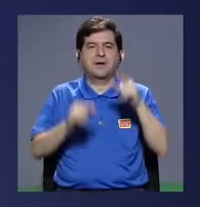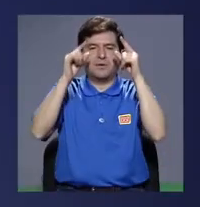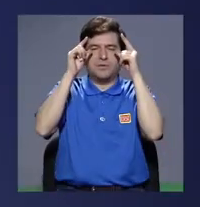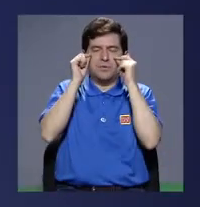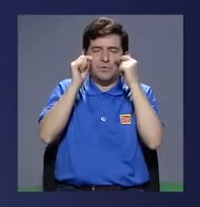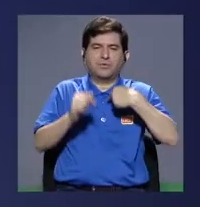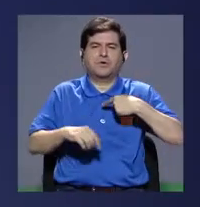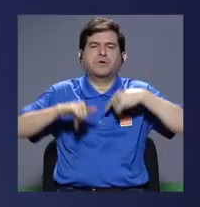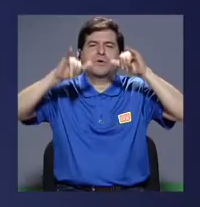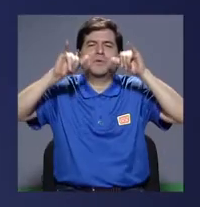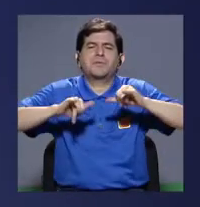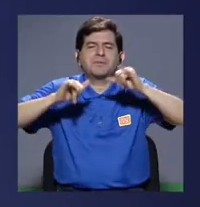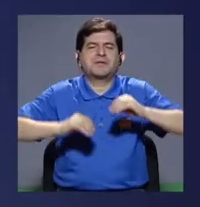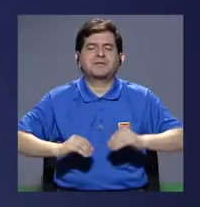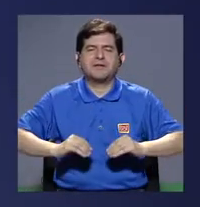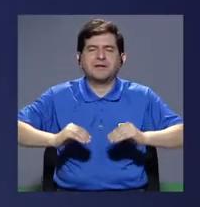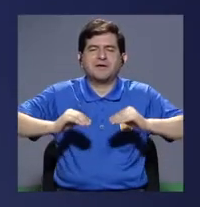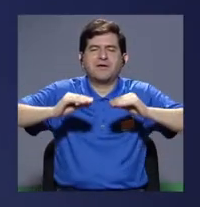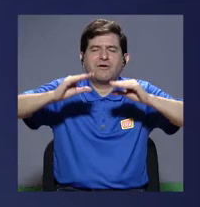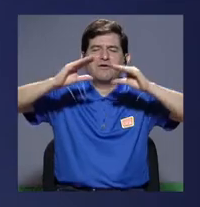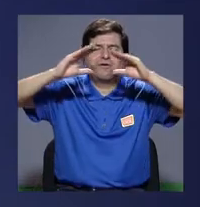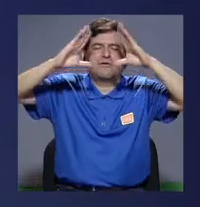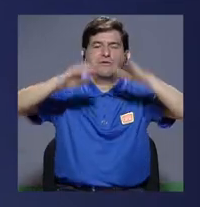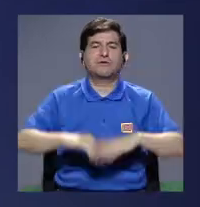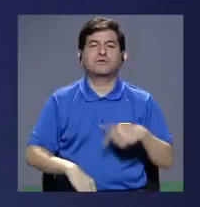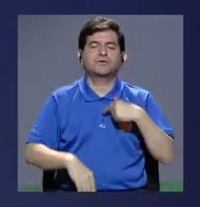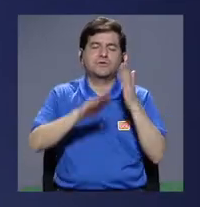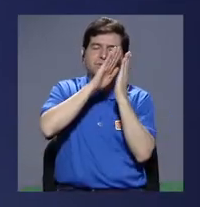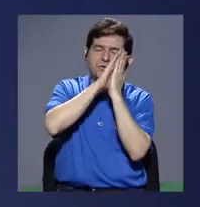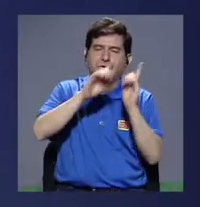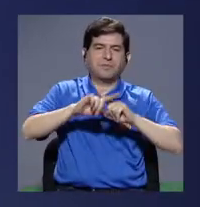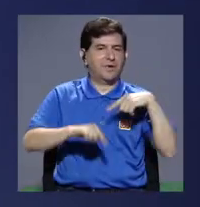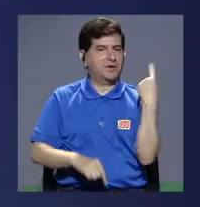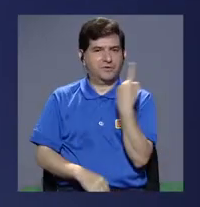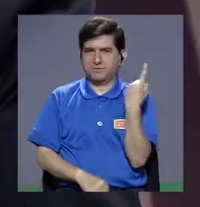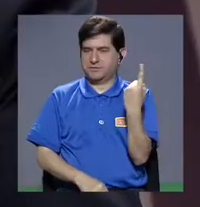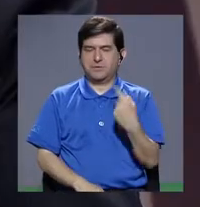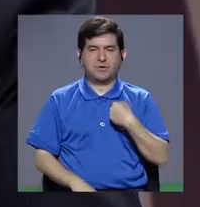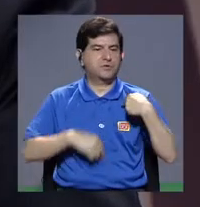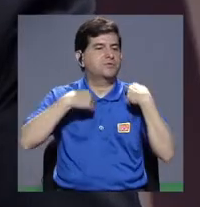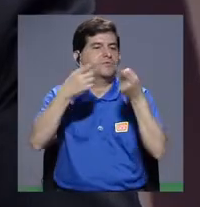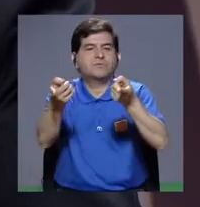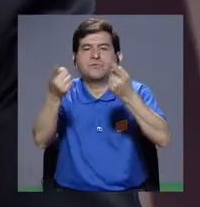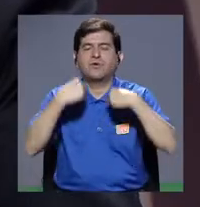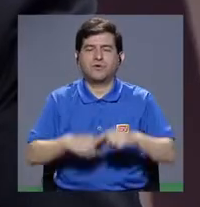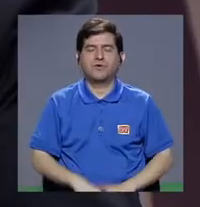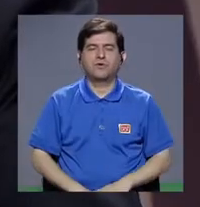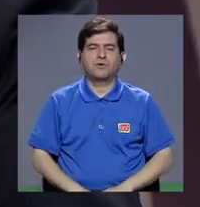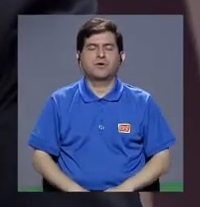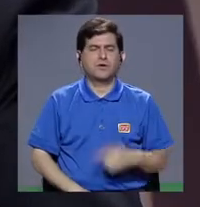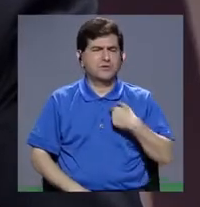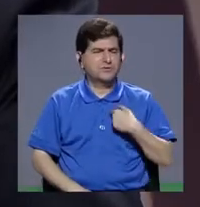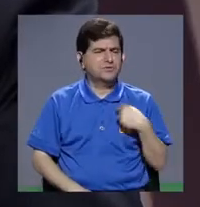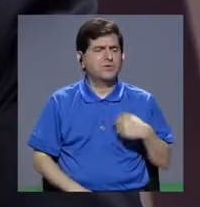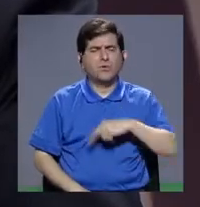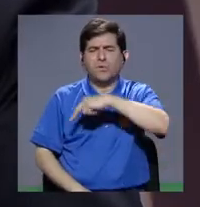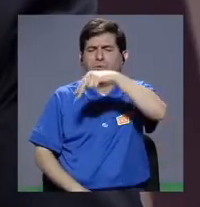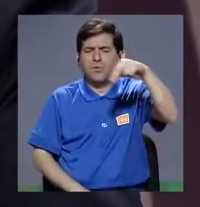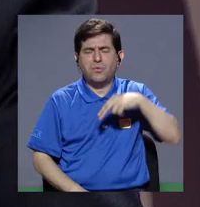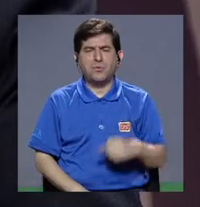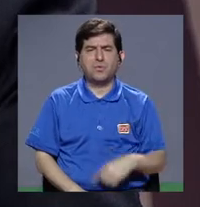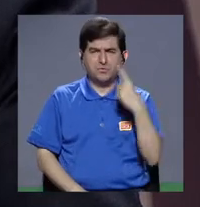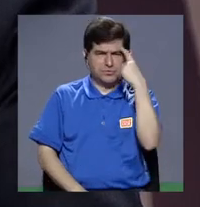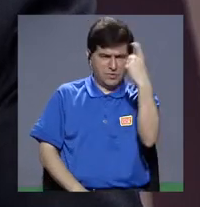los ojos y me quedo así gran parte del día parece que duermo pero no siempre voy y vengo deambulo sueño